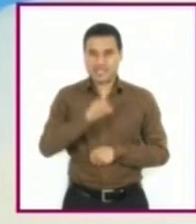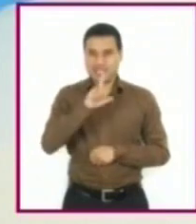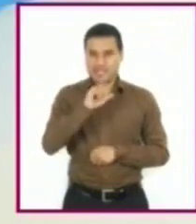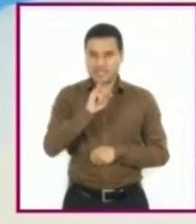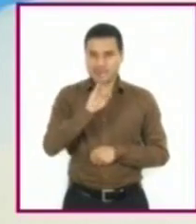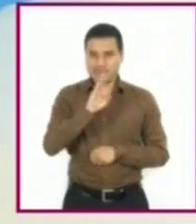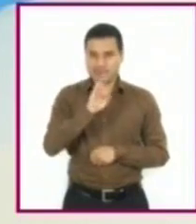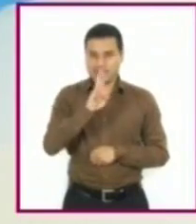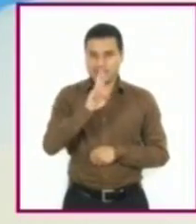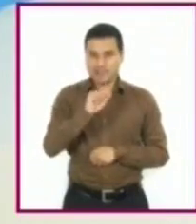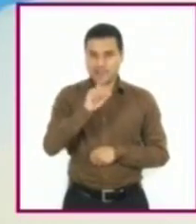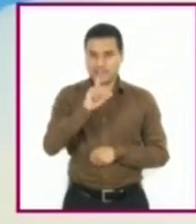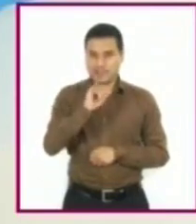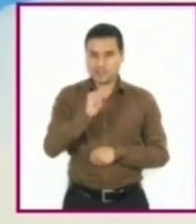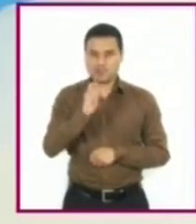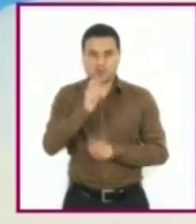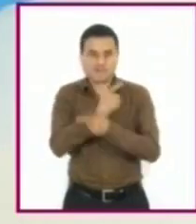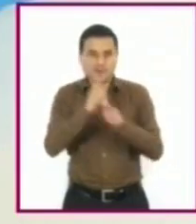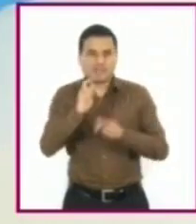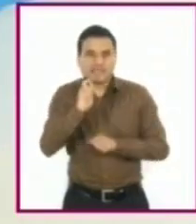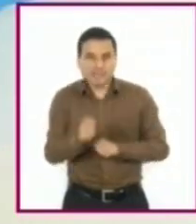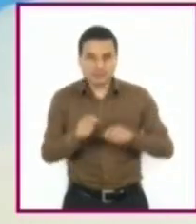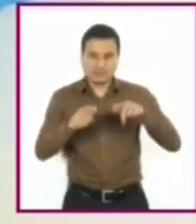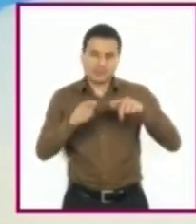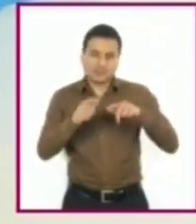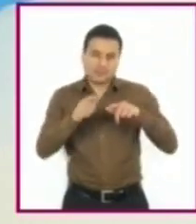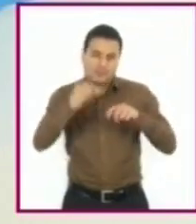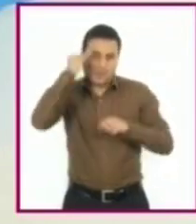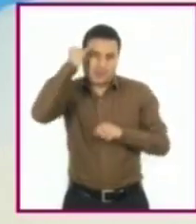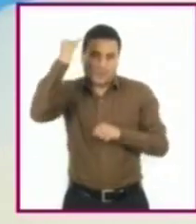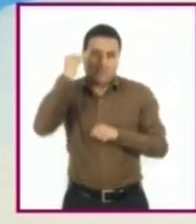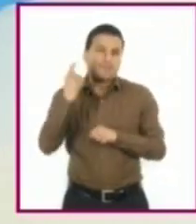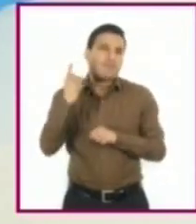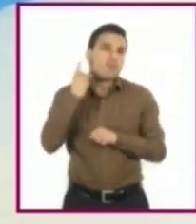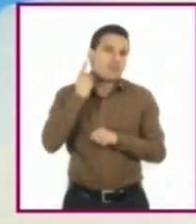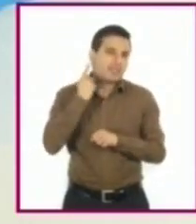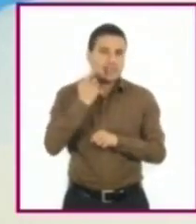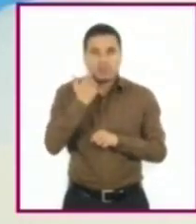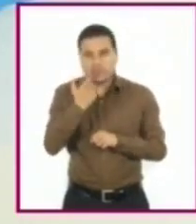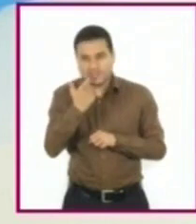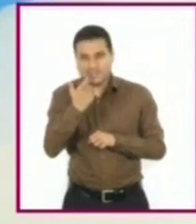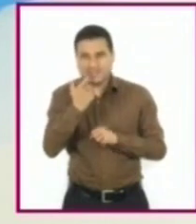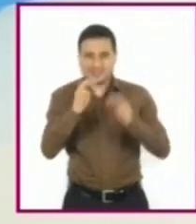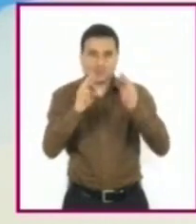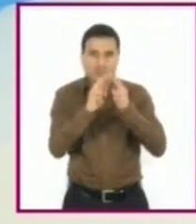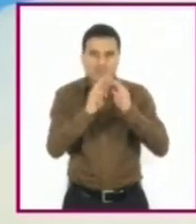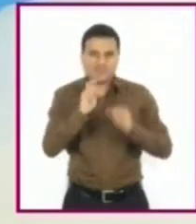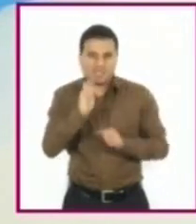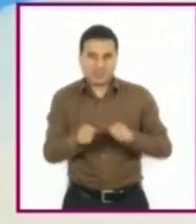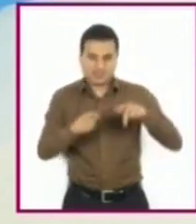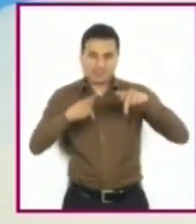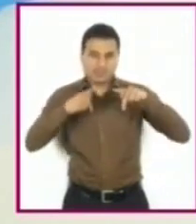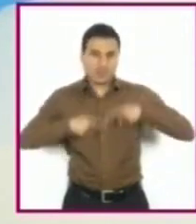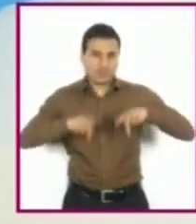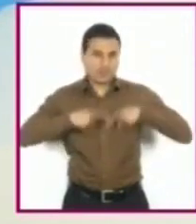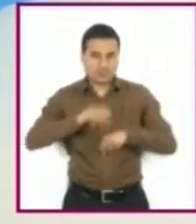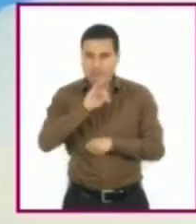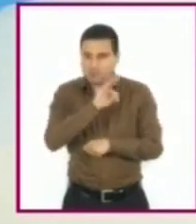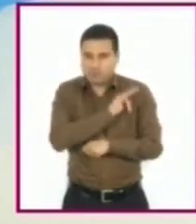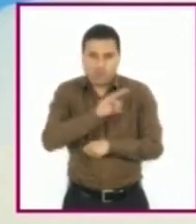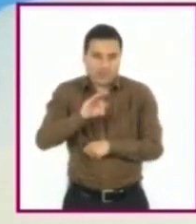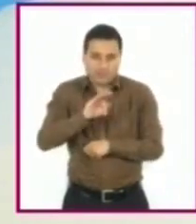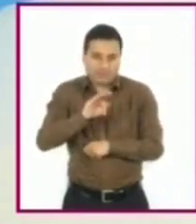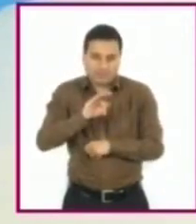doctrina política, económica y filosófica que promulgó el libre pensamiento, la igualdad, la libertad,